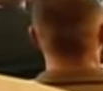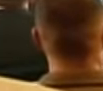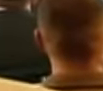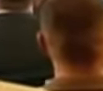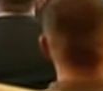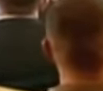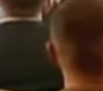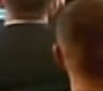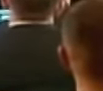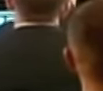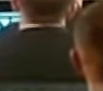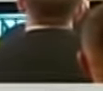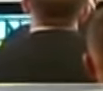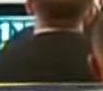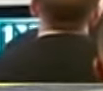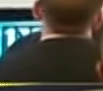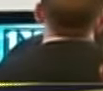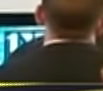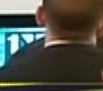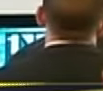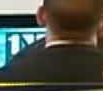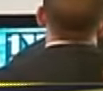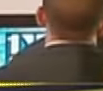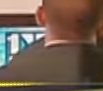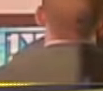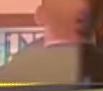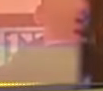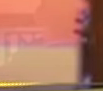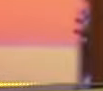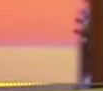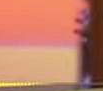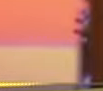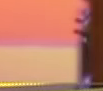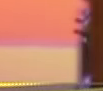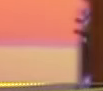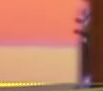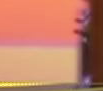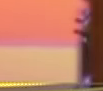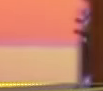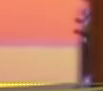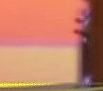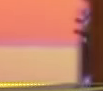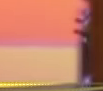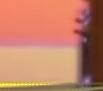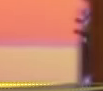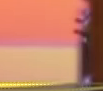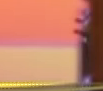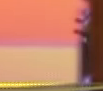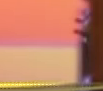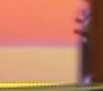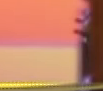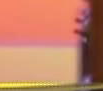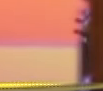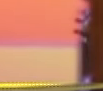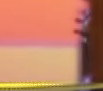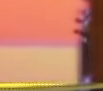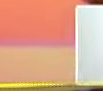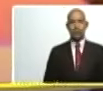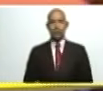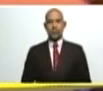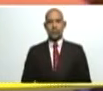Le damos las gracias al primer ministro de San Vicente y las Granadinas, Ran González,